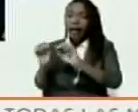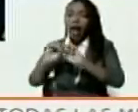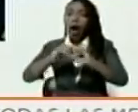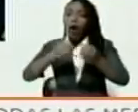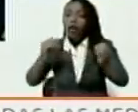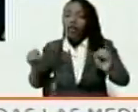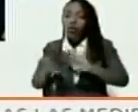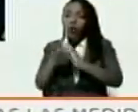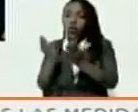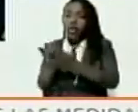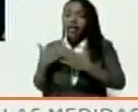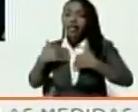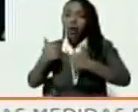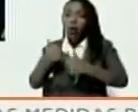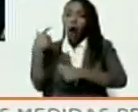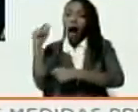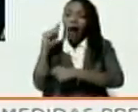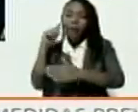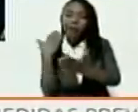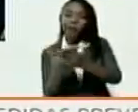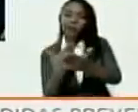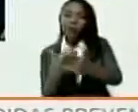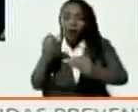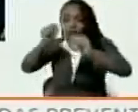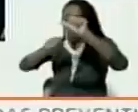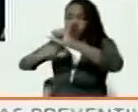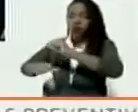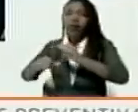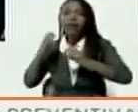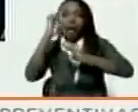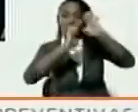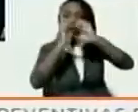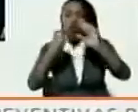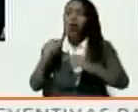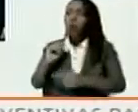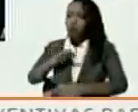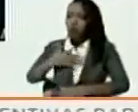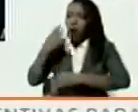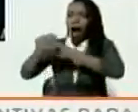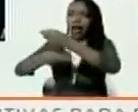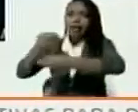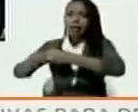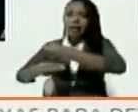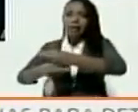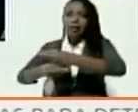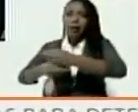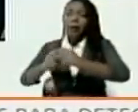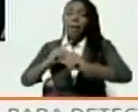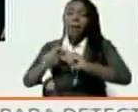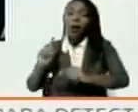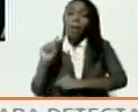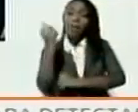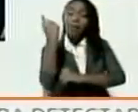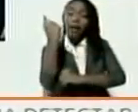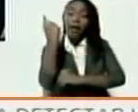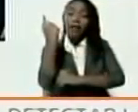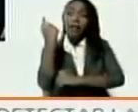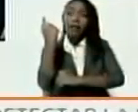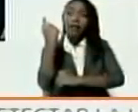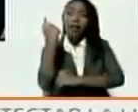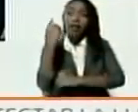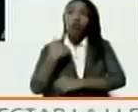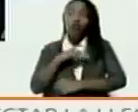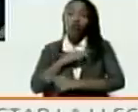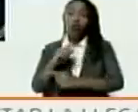de la Salud, tenemos las pruebas diagnósticas y se pudieron hacer. Porque en las primeras de cambio salimos